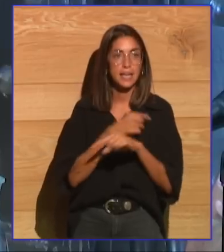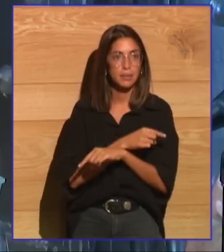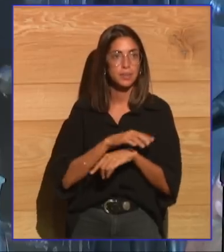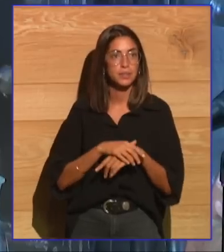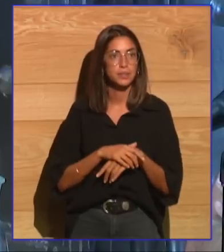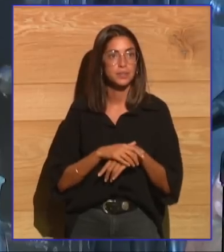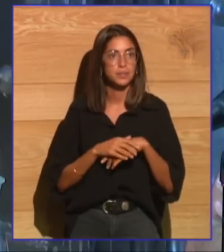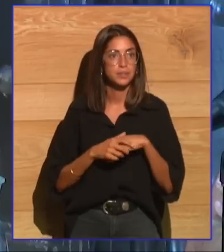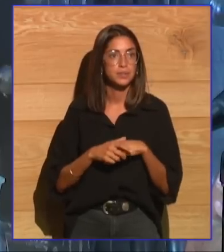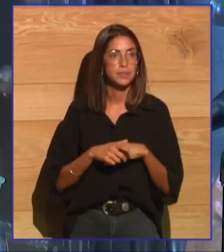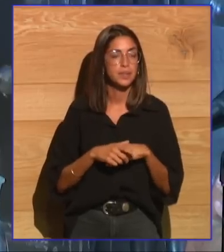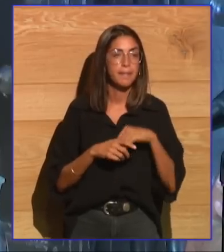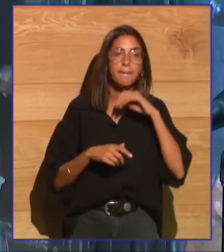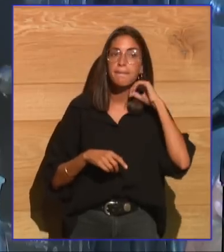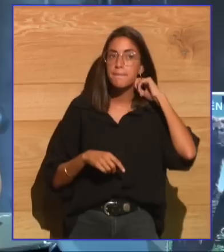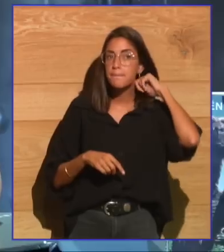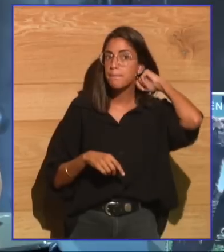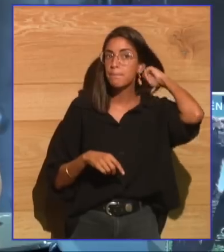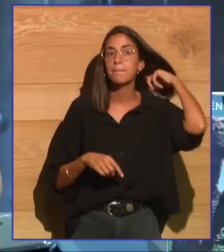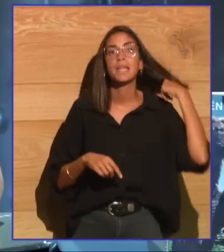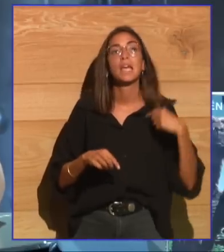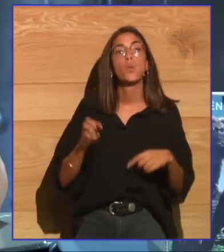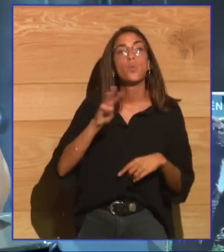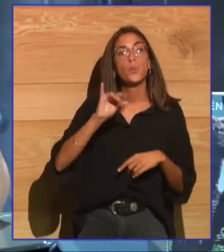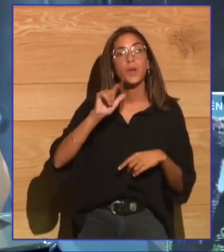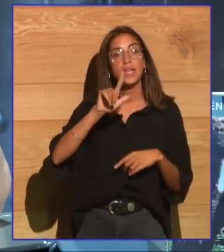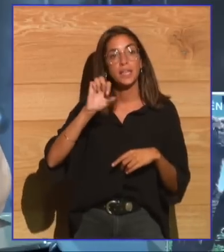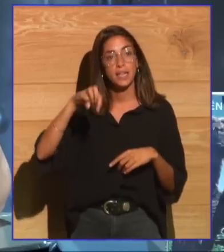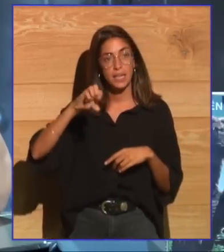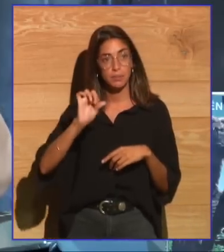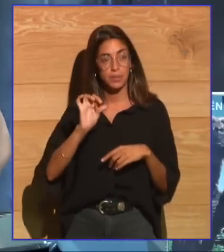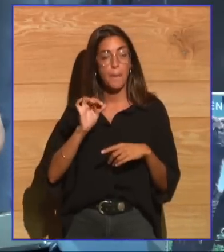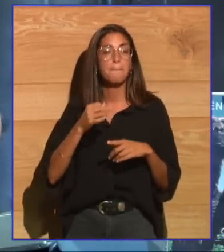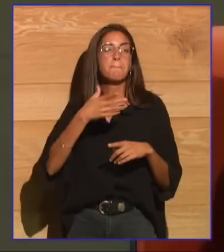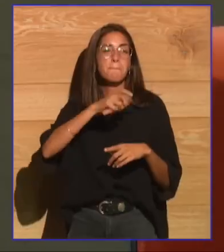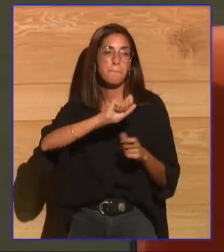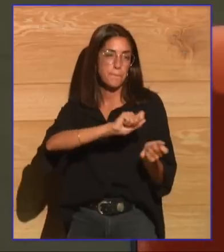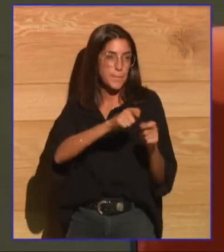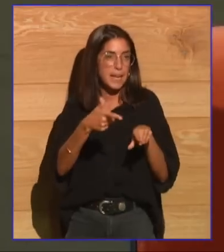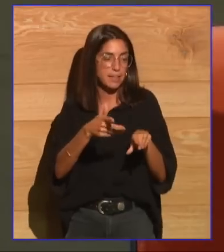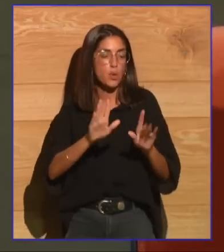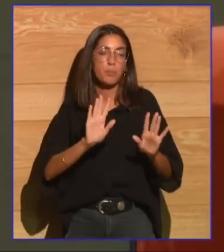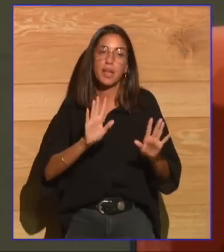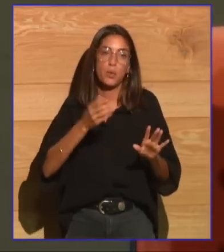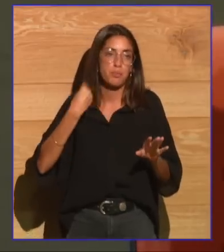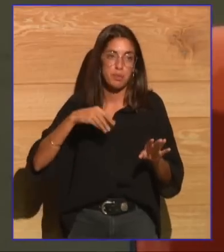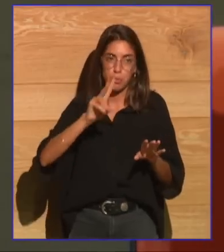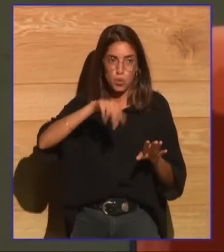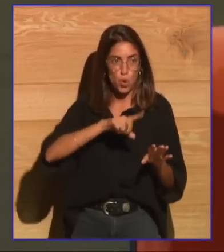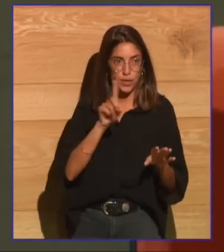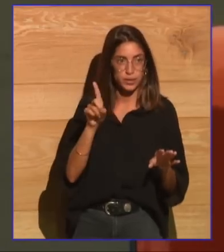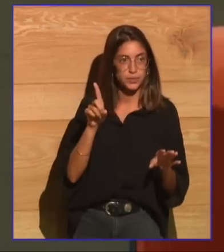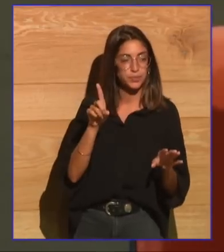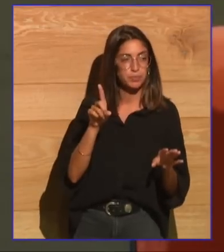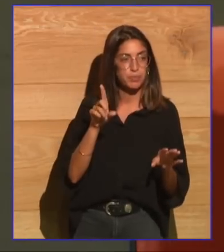teror y bueno fue william según qué cosas pero no es que otra vez nos ningún piernas ojo